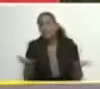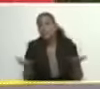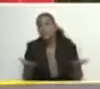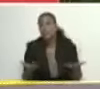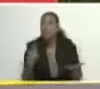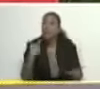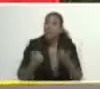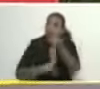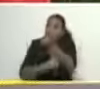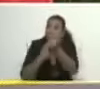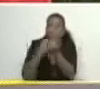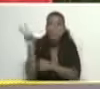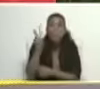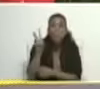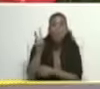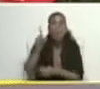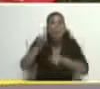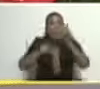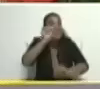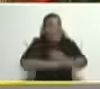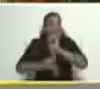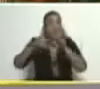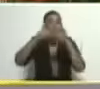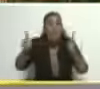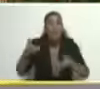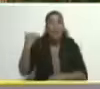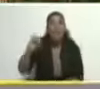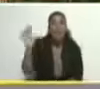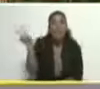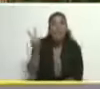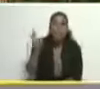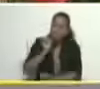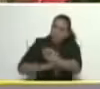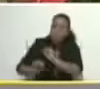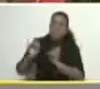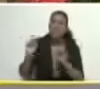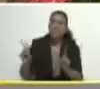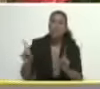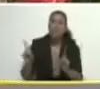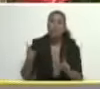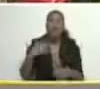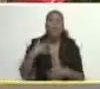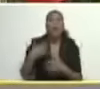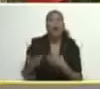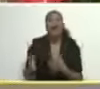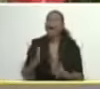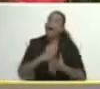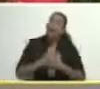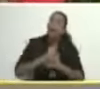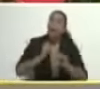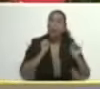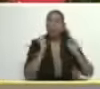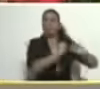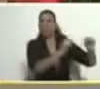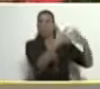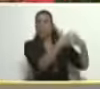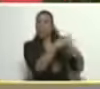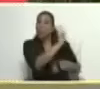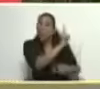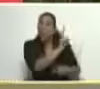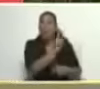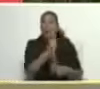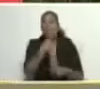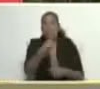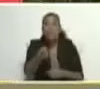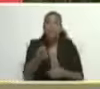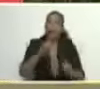Tener solidaridad con Venezuela, defender la democracia de Venezuela, no es decir que nos oponemos a Estados Unidos, no. Es